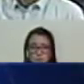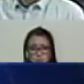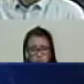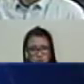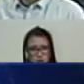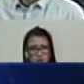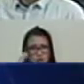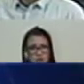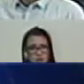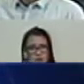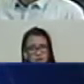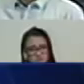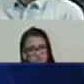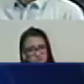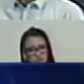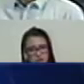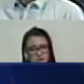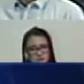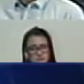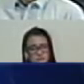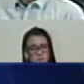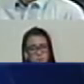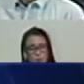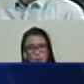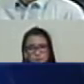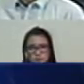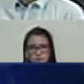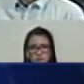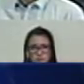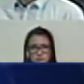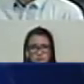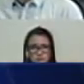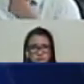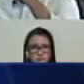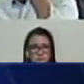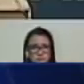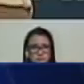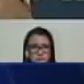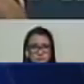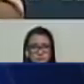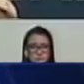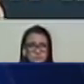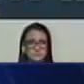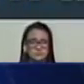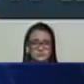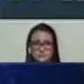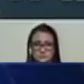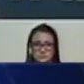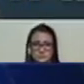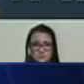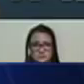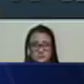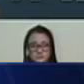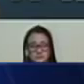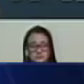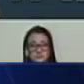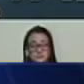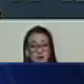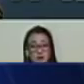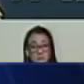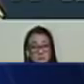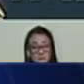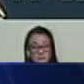50% de los que están inscritos en el padrón electoral. Más del 30% de los norteamericanos, de los